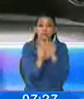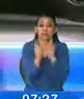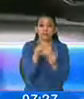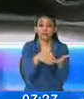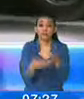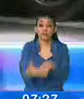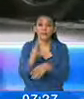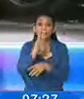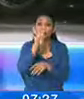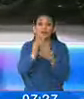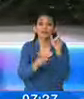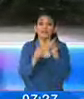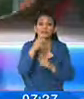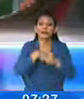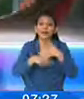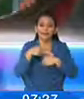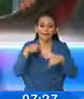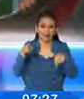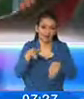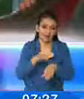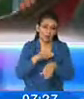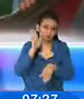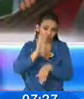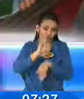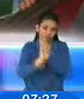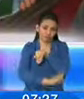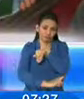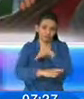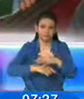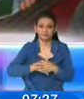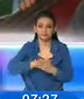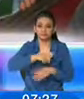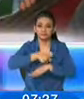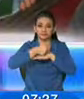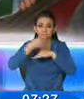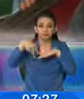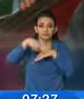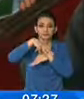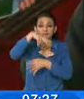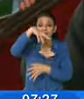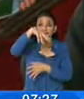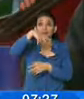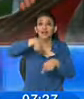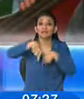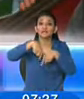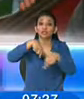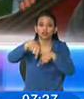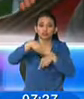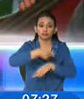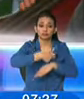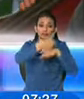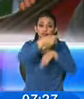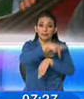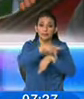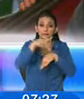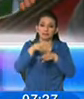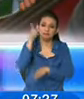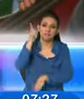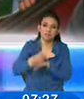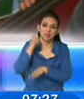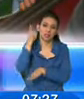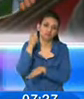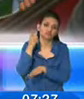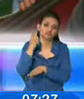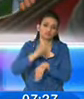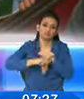y 24 resultaron heridas. La Agencia Nacional de Tránsito, a través de la Dirección Provincial de Pichincha, tiene que asegurar la movilidad